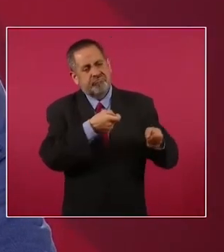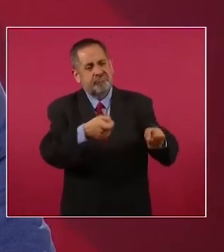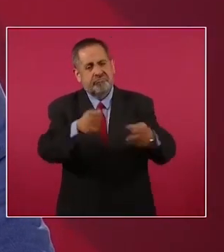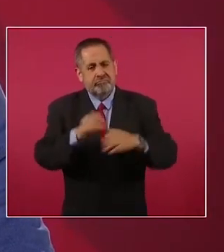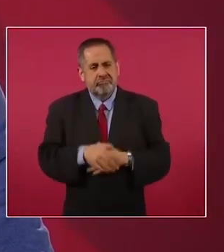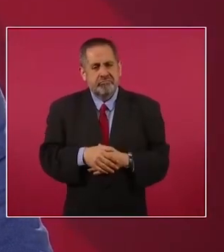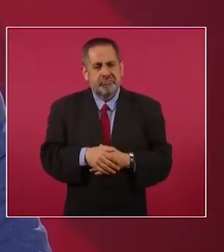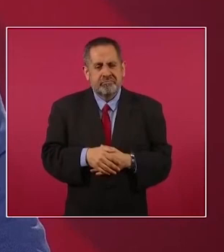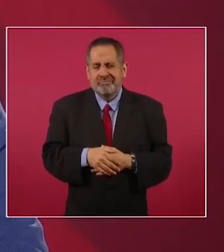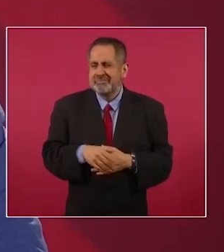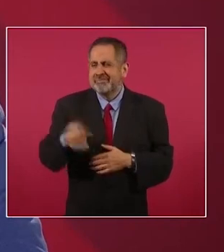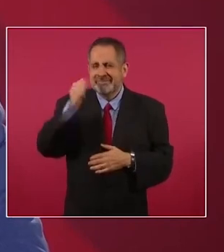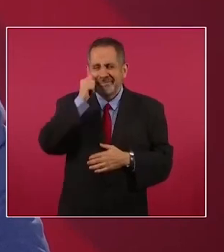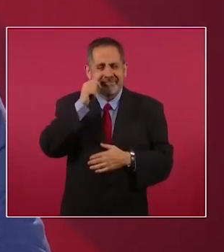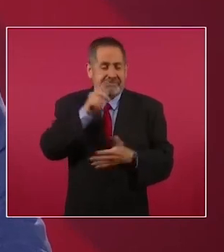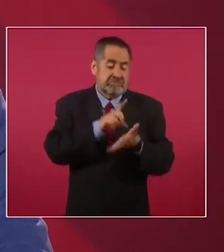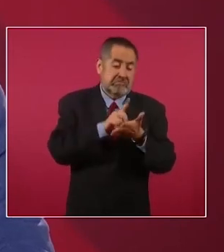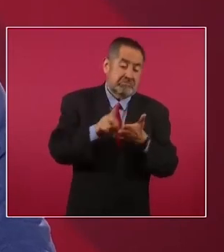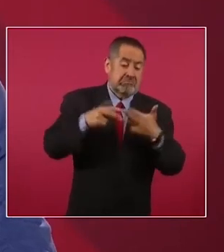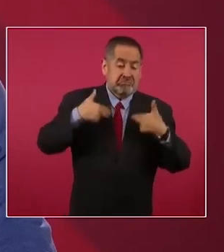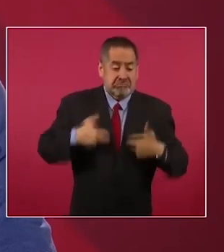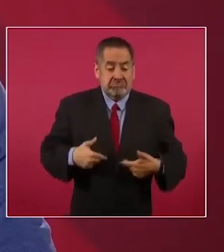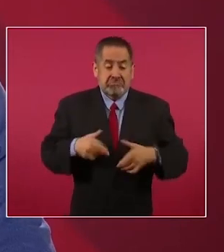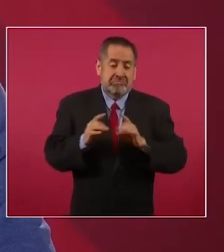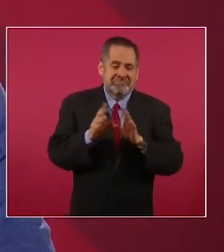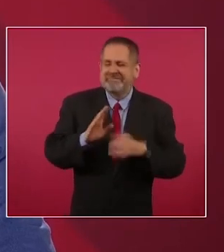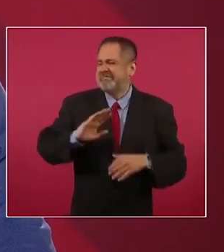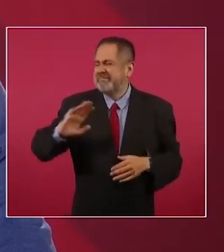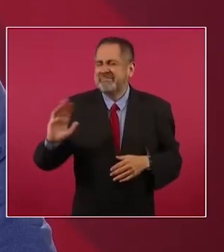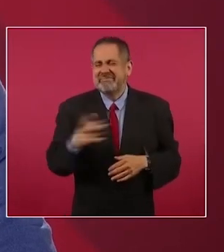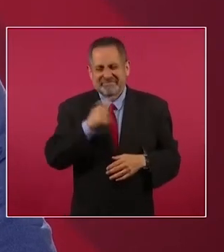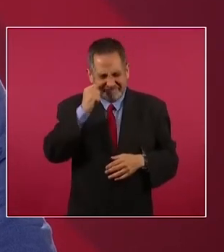y no se preocupen por los derechos humanos.